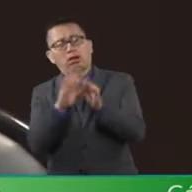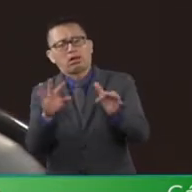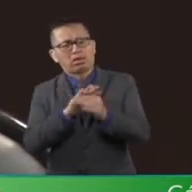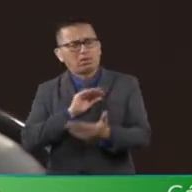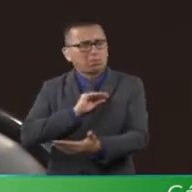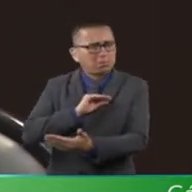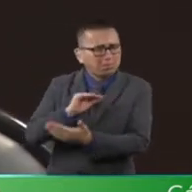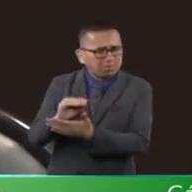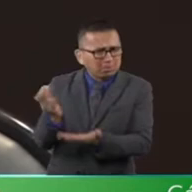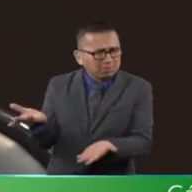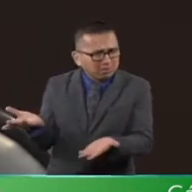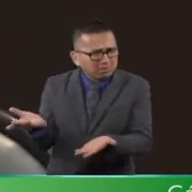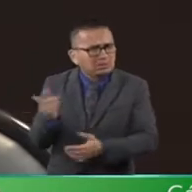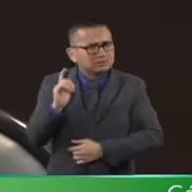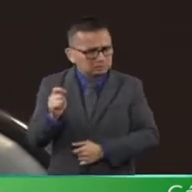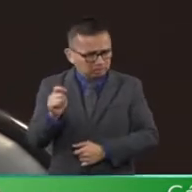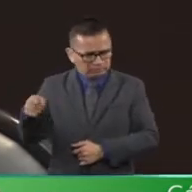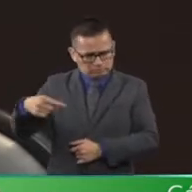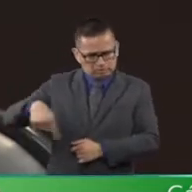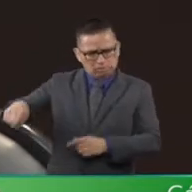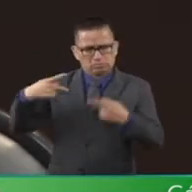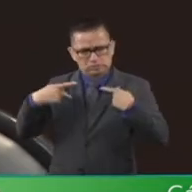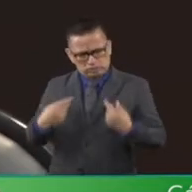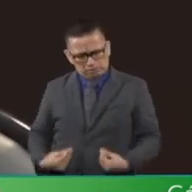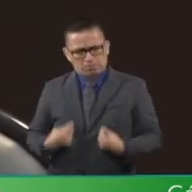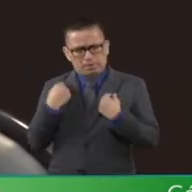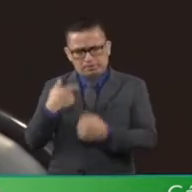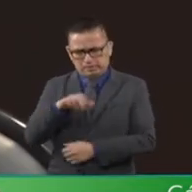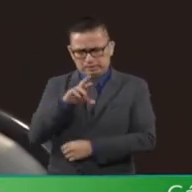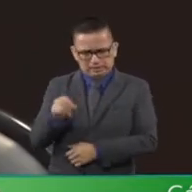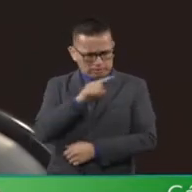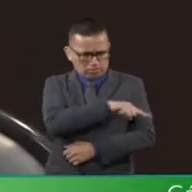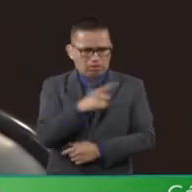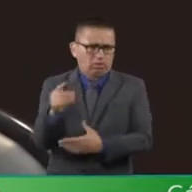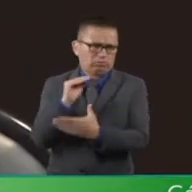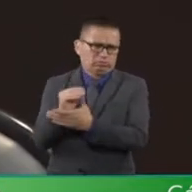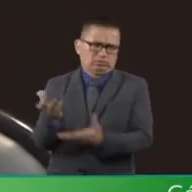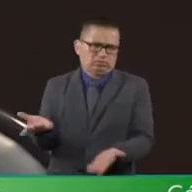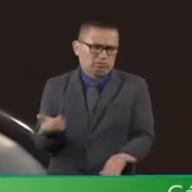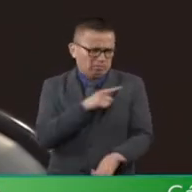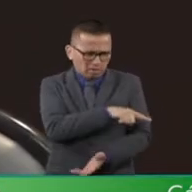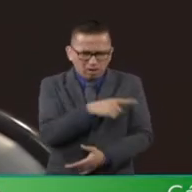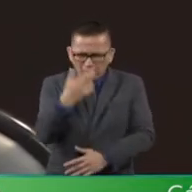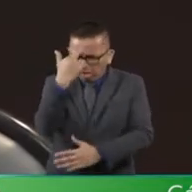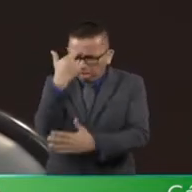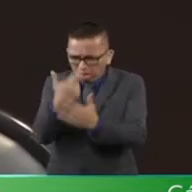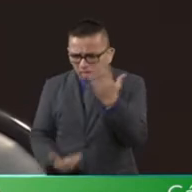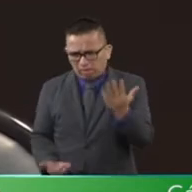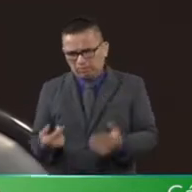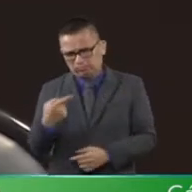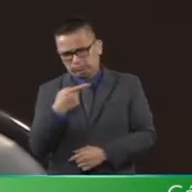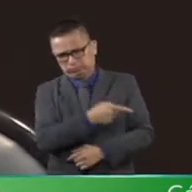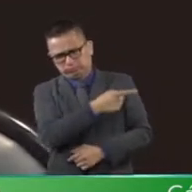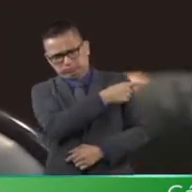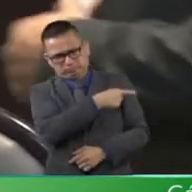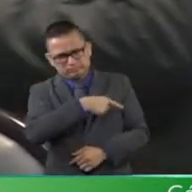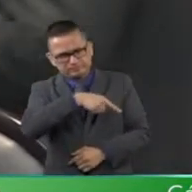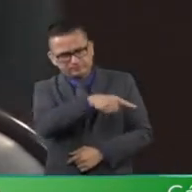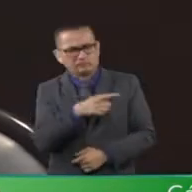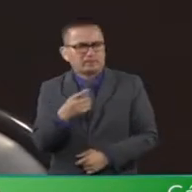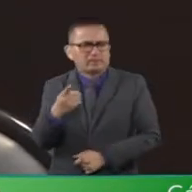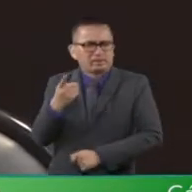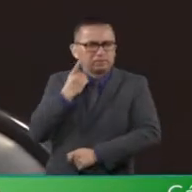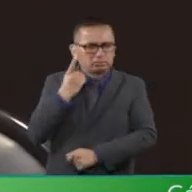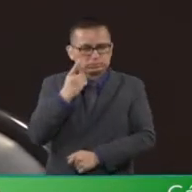también a los habitantes del de Quintana ro ante semejante falta de respeto de estos congresistas que